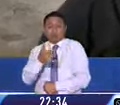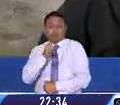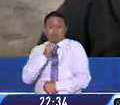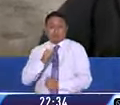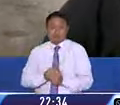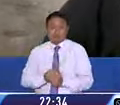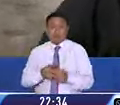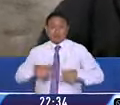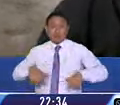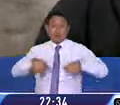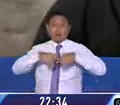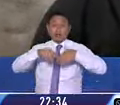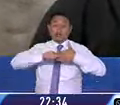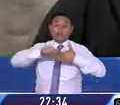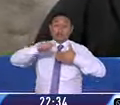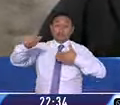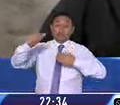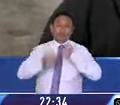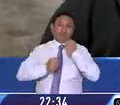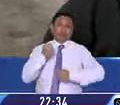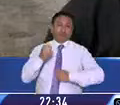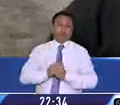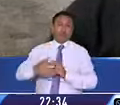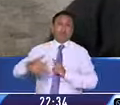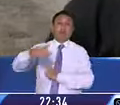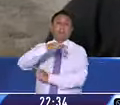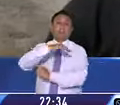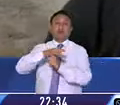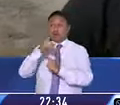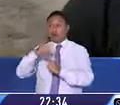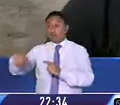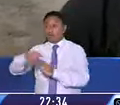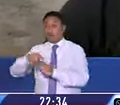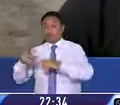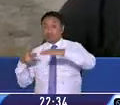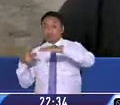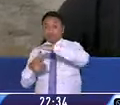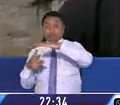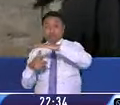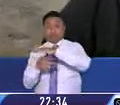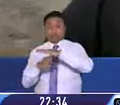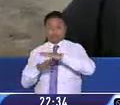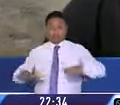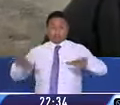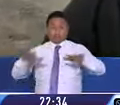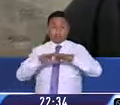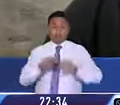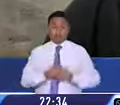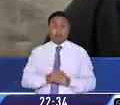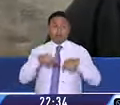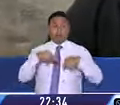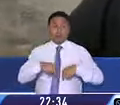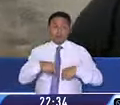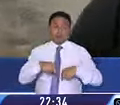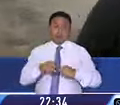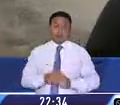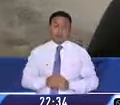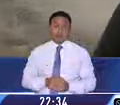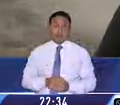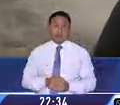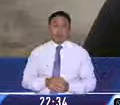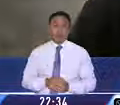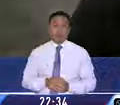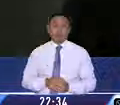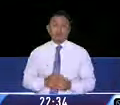que es espacios abiertos, como el parqueadero que está ahí, tener su espacio abierto y tratar de hasta